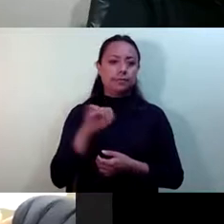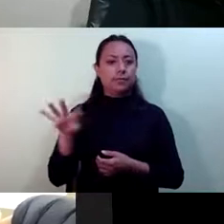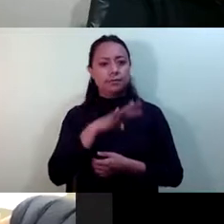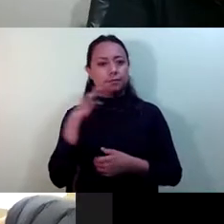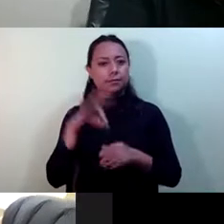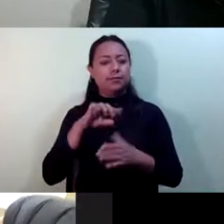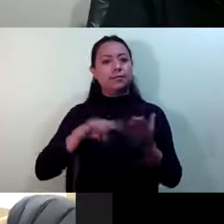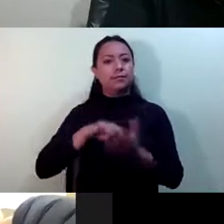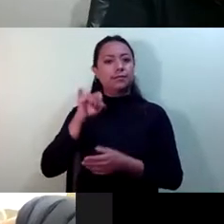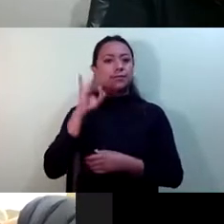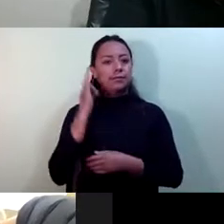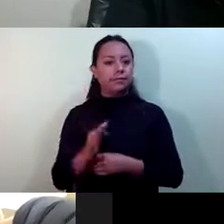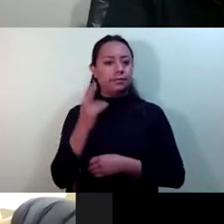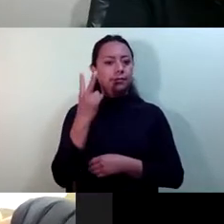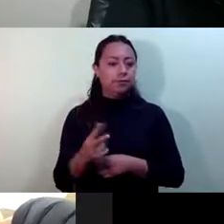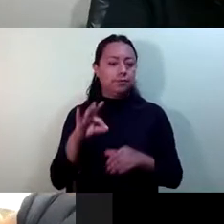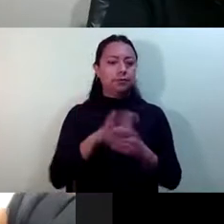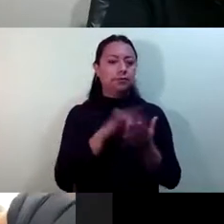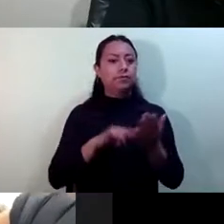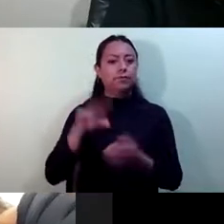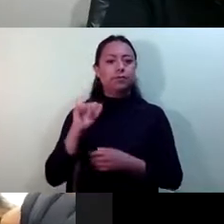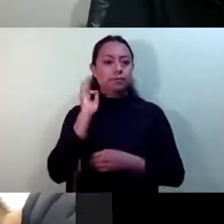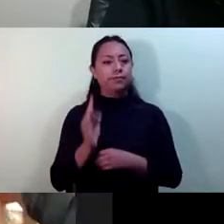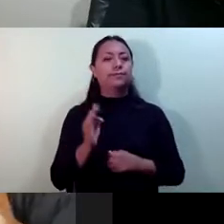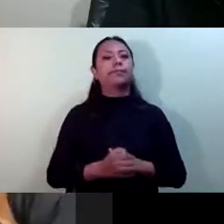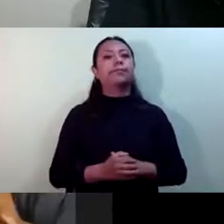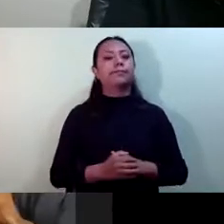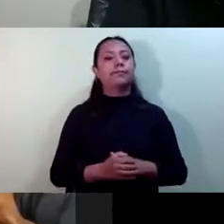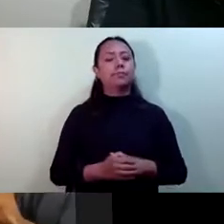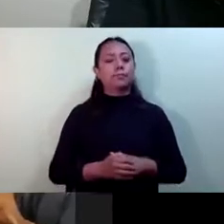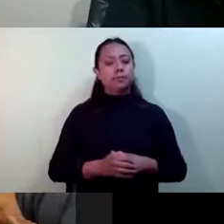14 votos a favor y 2 votos en contra, diputada presidenta.